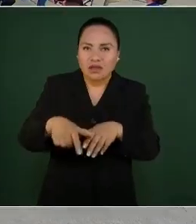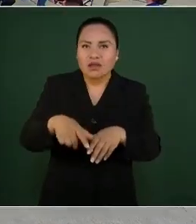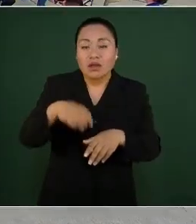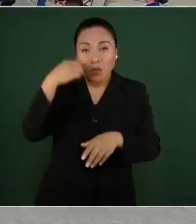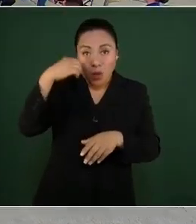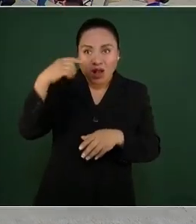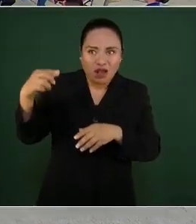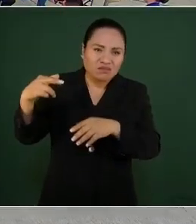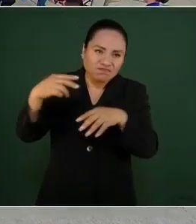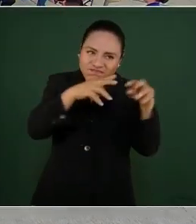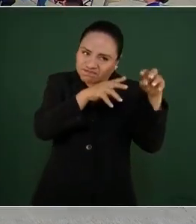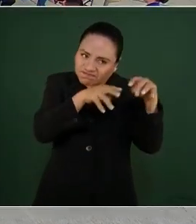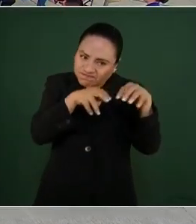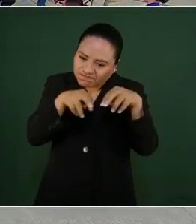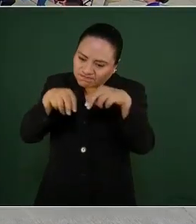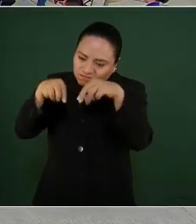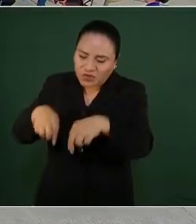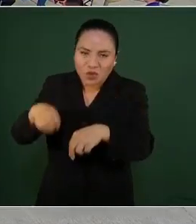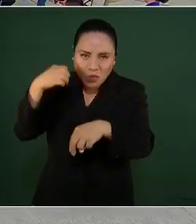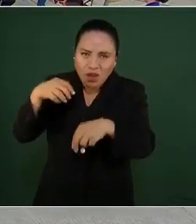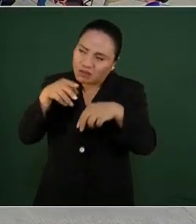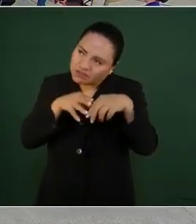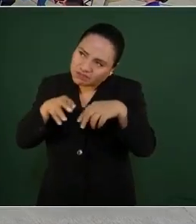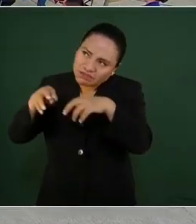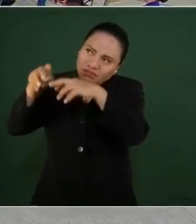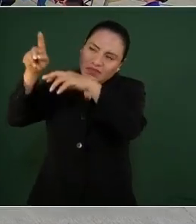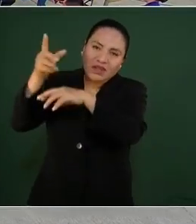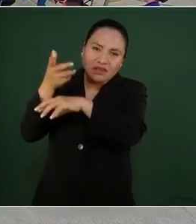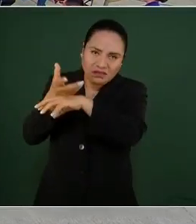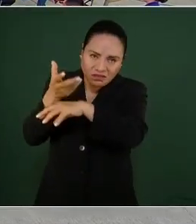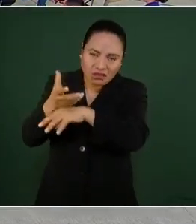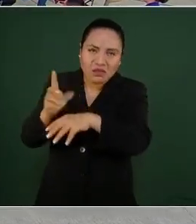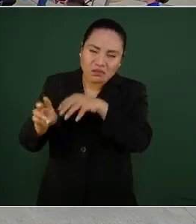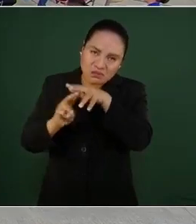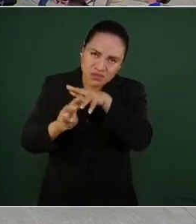Oaxaca, presidente de la República. Estamos trabajando en eso.